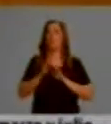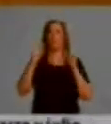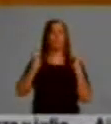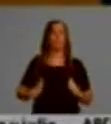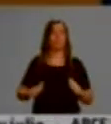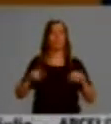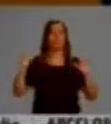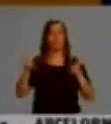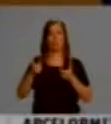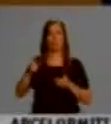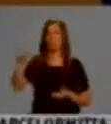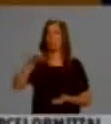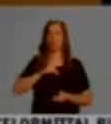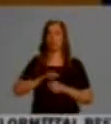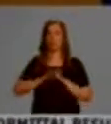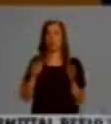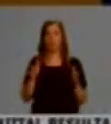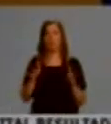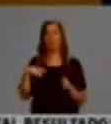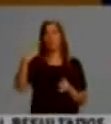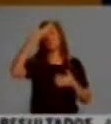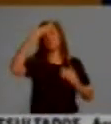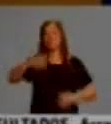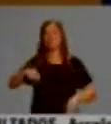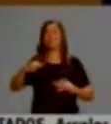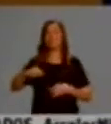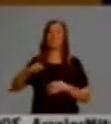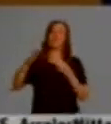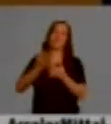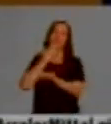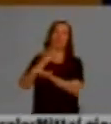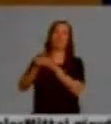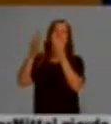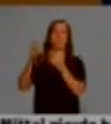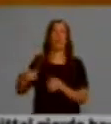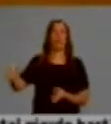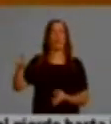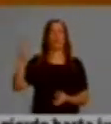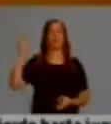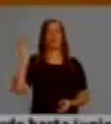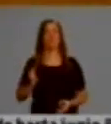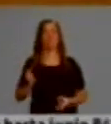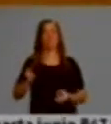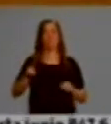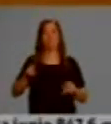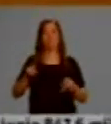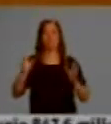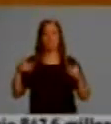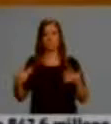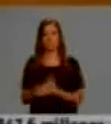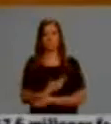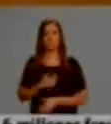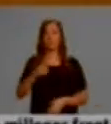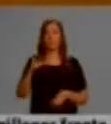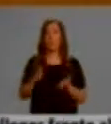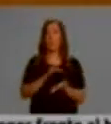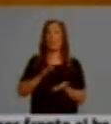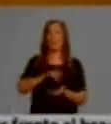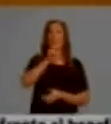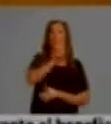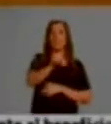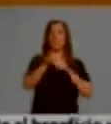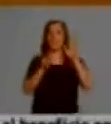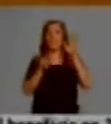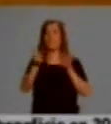Permanente. Pensábamos nosotros, ingenuamente, que ustedes serían consecuentes con lo que figura en la página 173